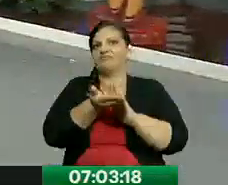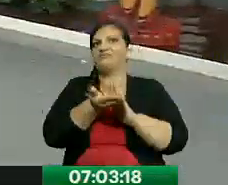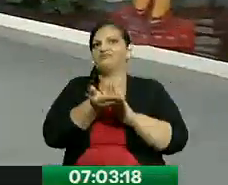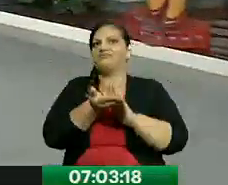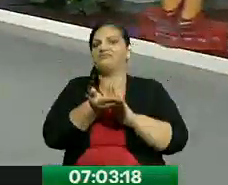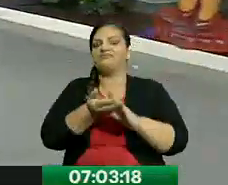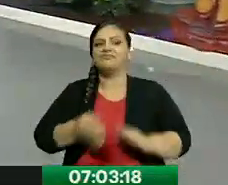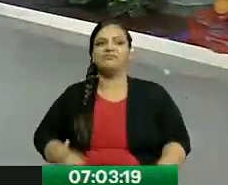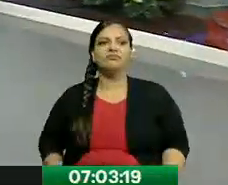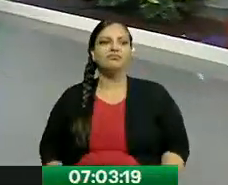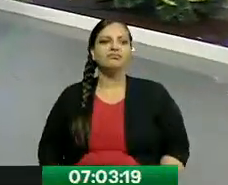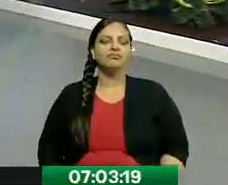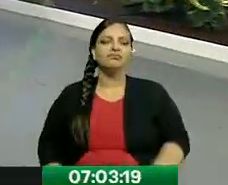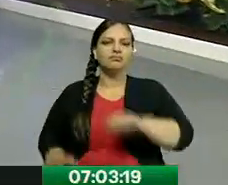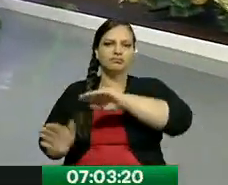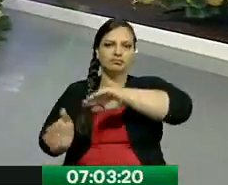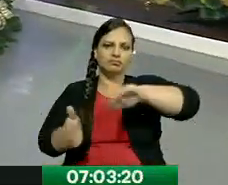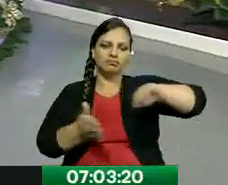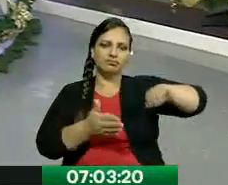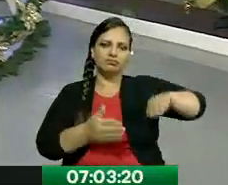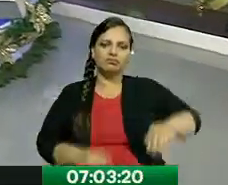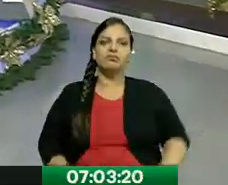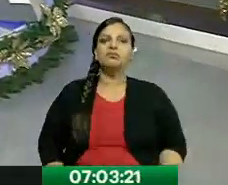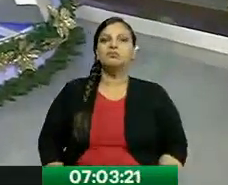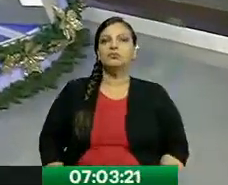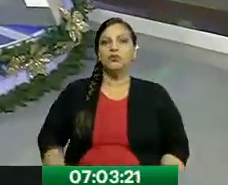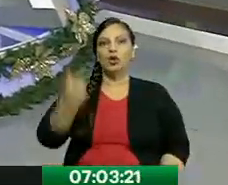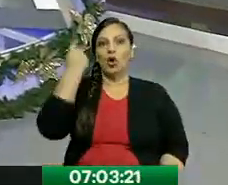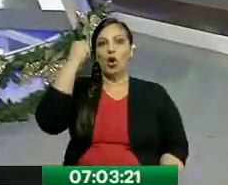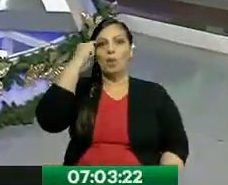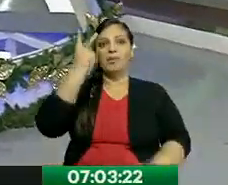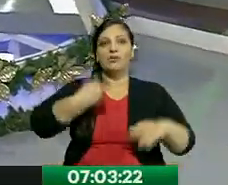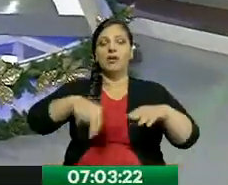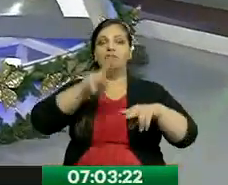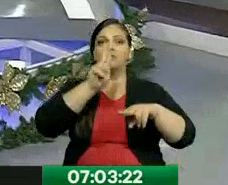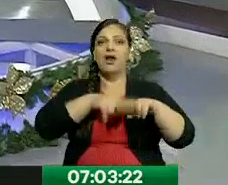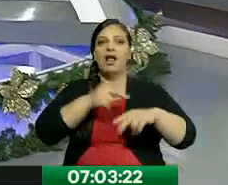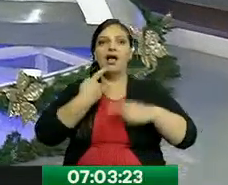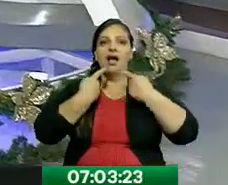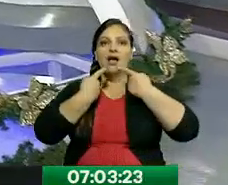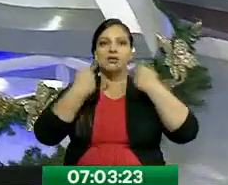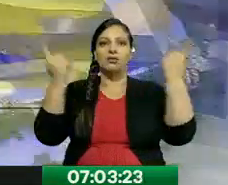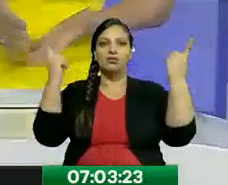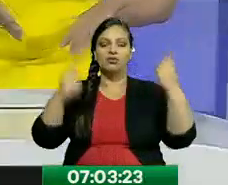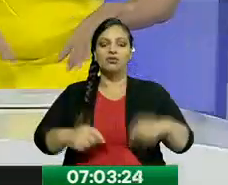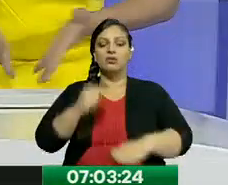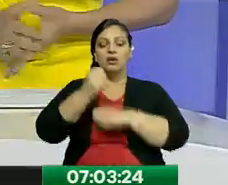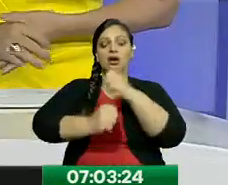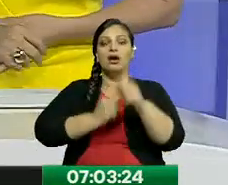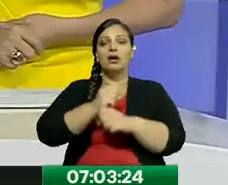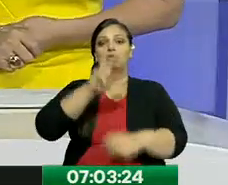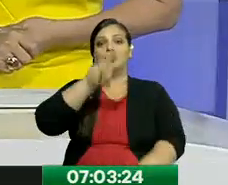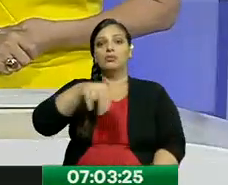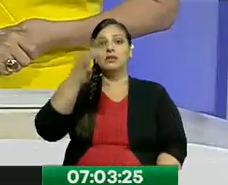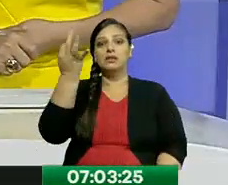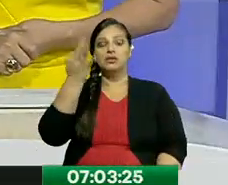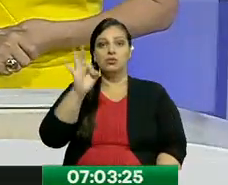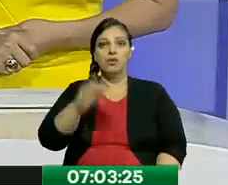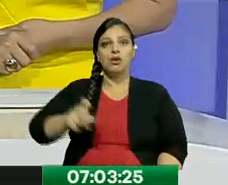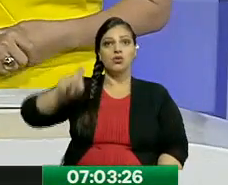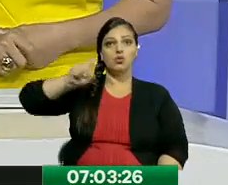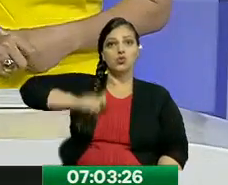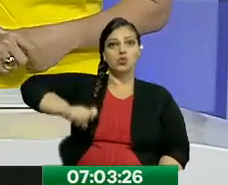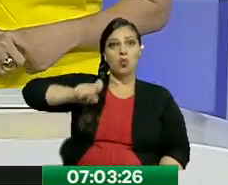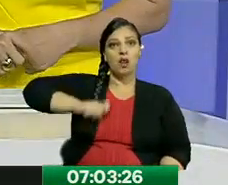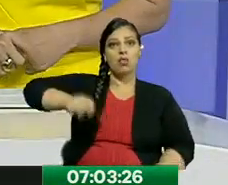Por otra parte, el gobierno nacional incrementó el salario básico unificado para este 2019. Con este aumento, el sueldo